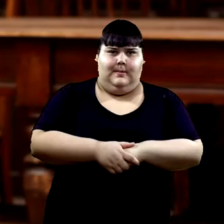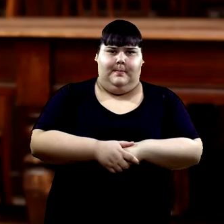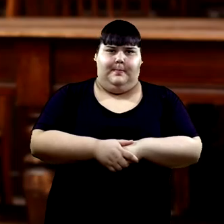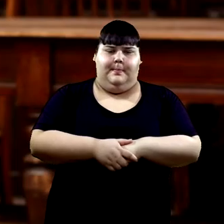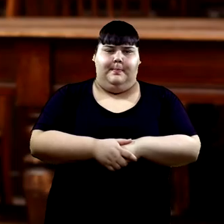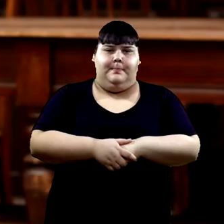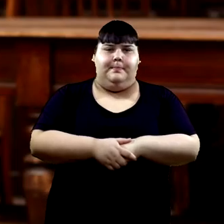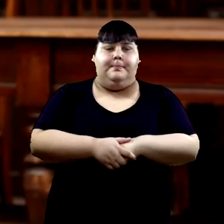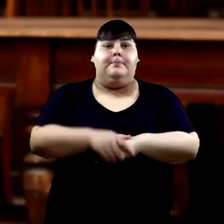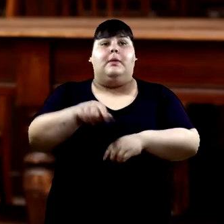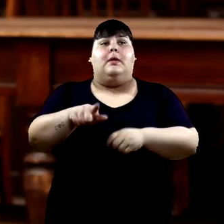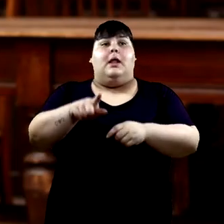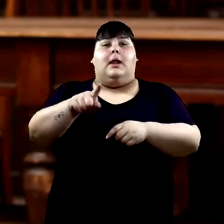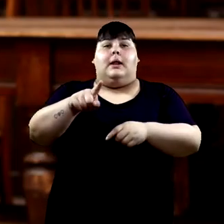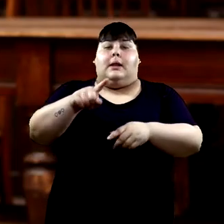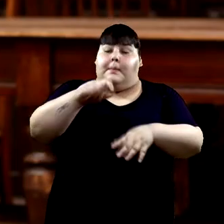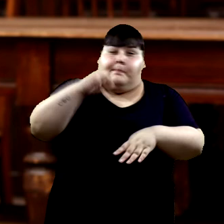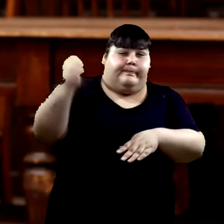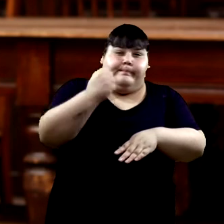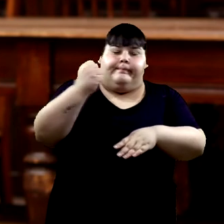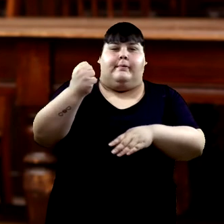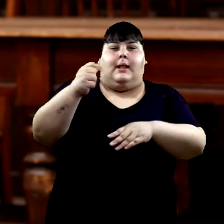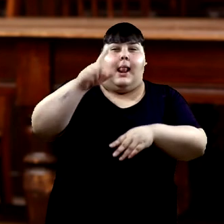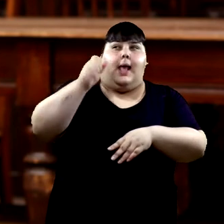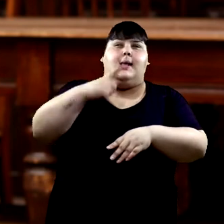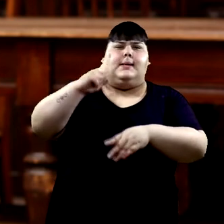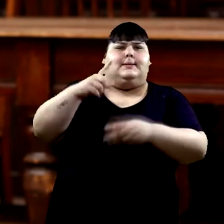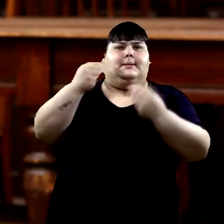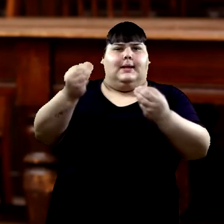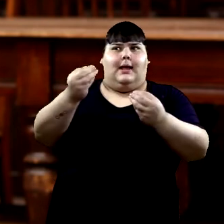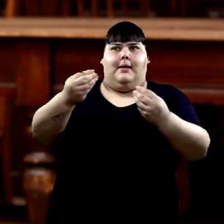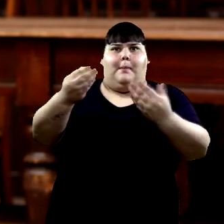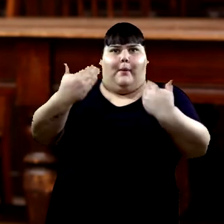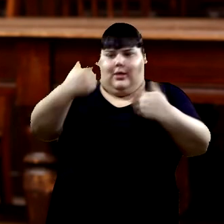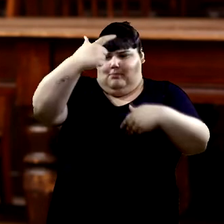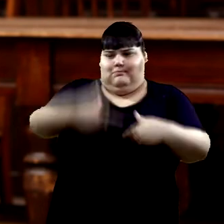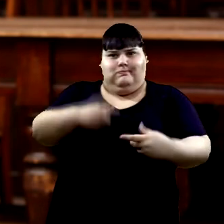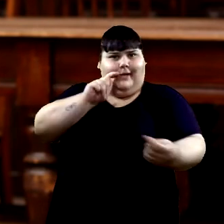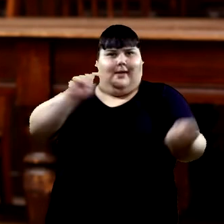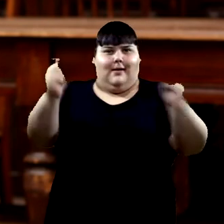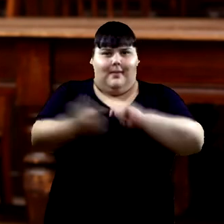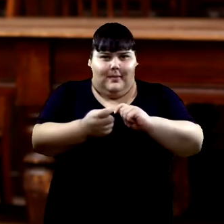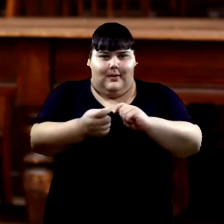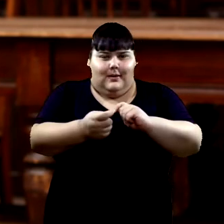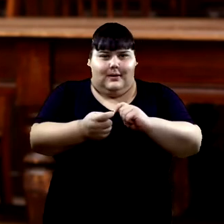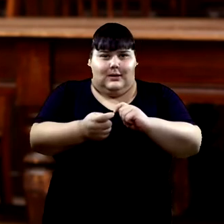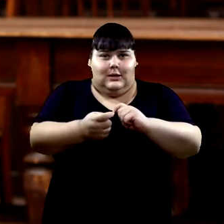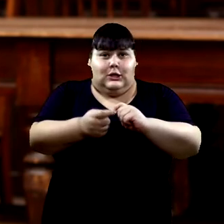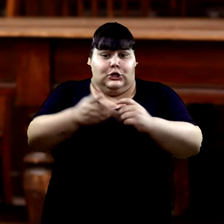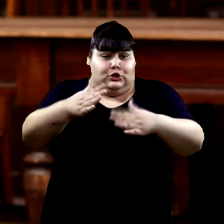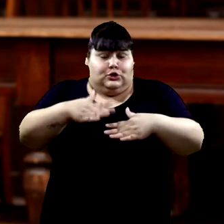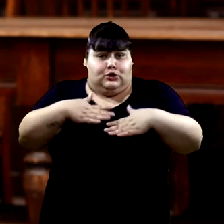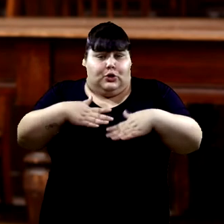Yo digo, la clave y lo que trae la educación sexual es reinventarnos, ¿no? Y yo creo que